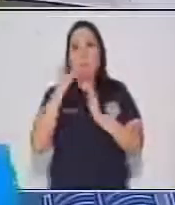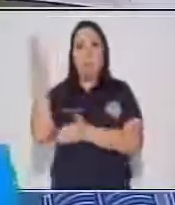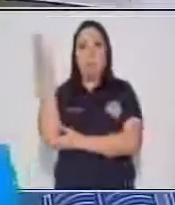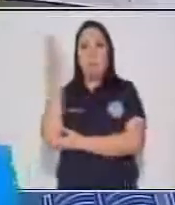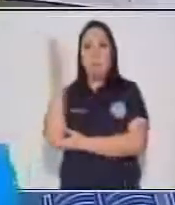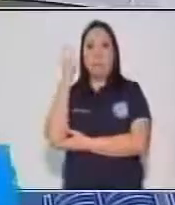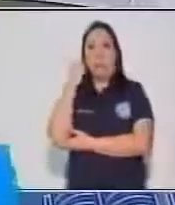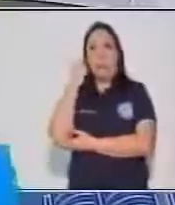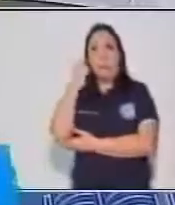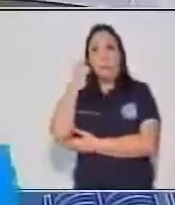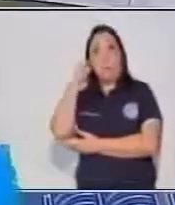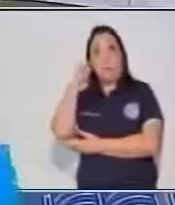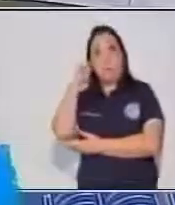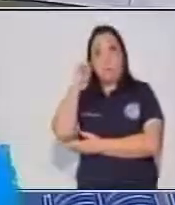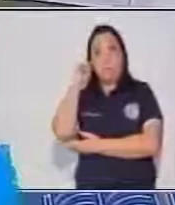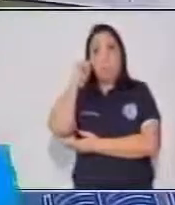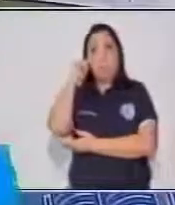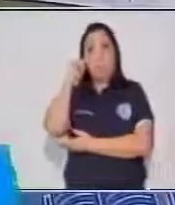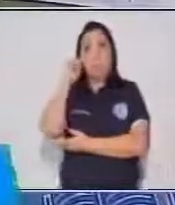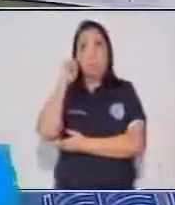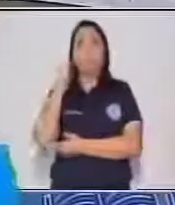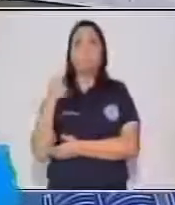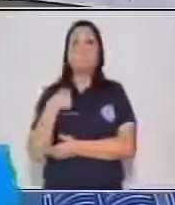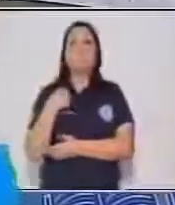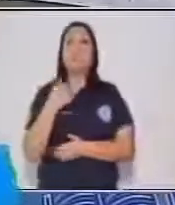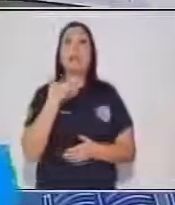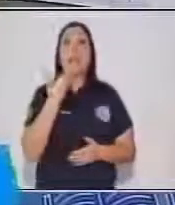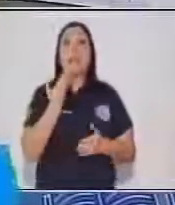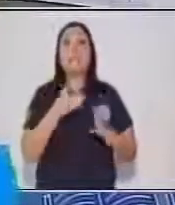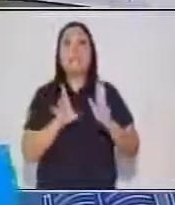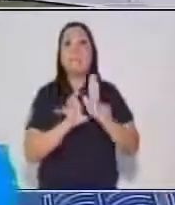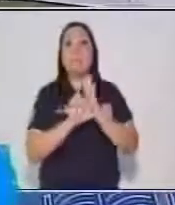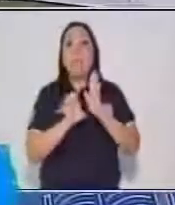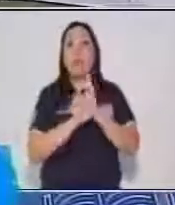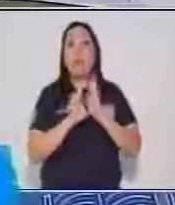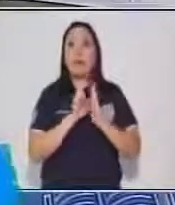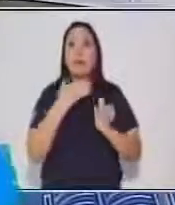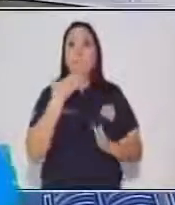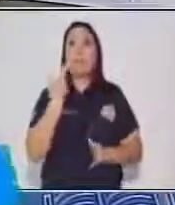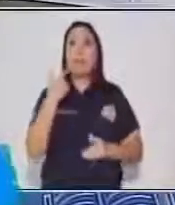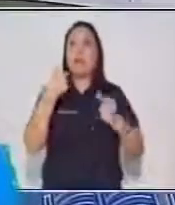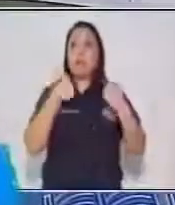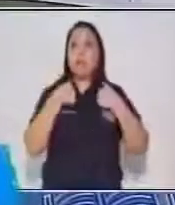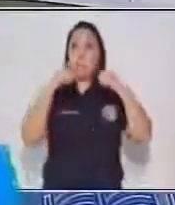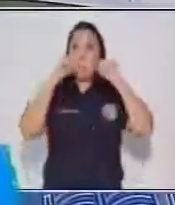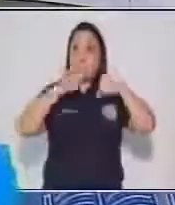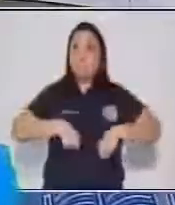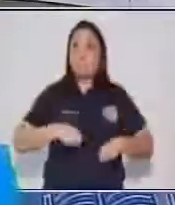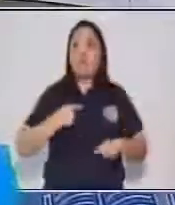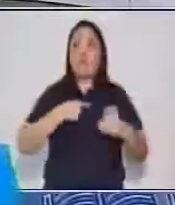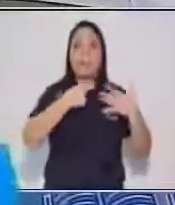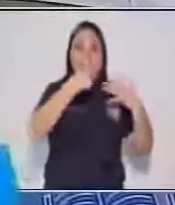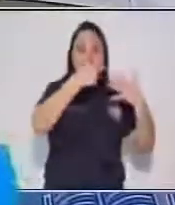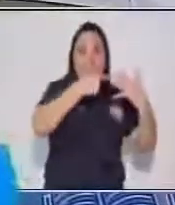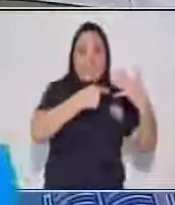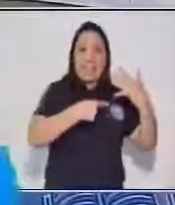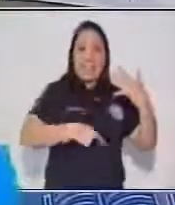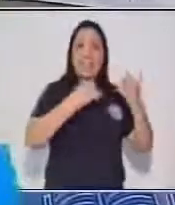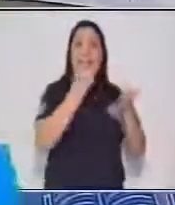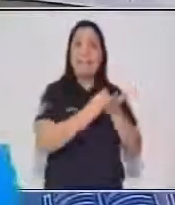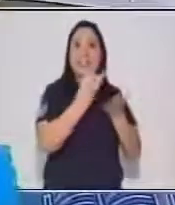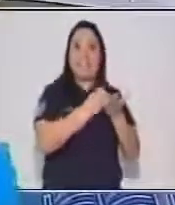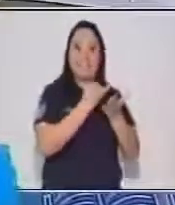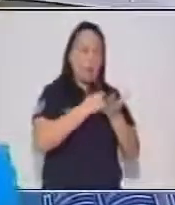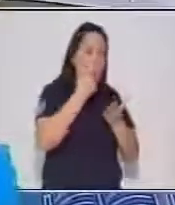deseas exponer o el que te asignaron sea un tema fácil y que tú puedas tener diferentes recursos en